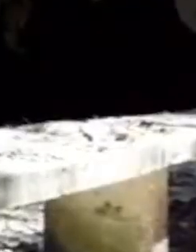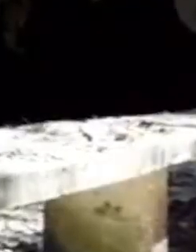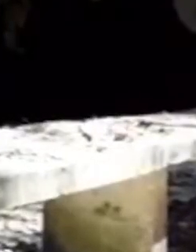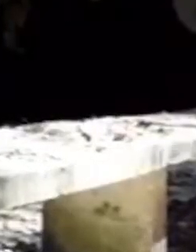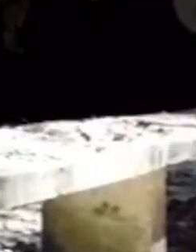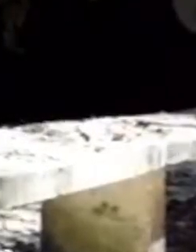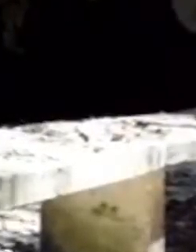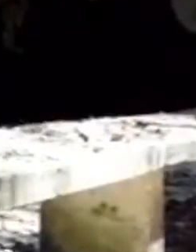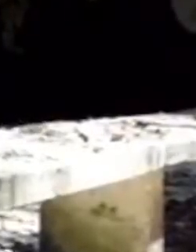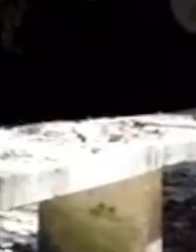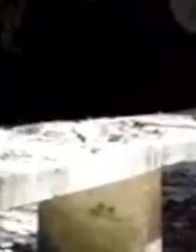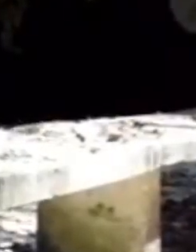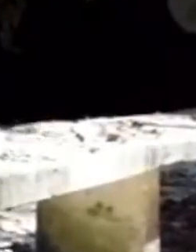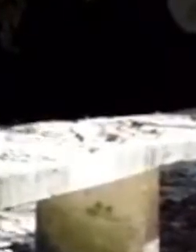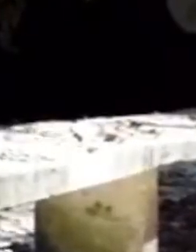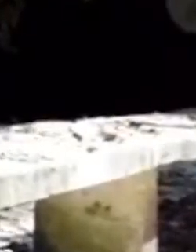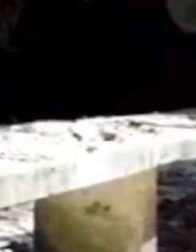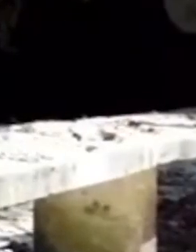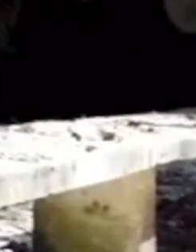negamos a que